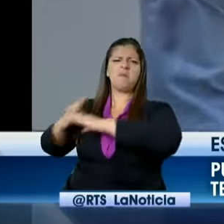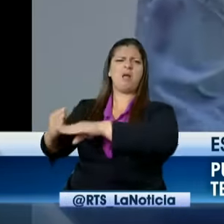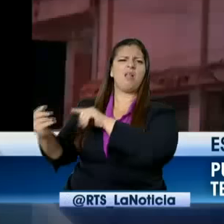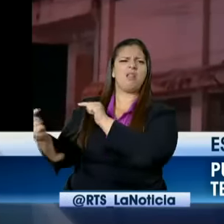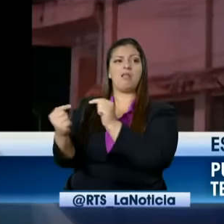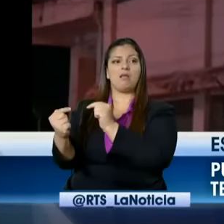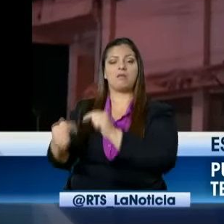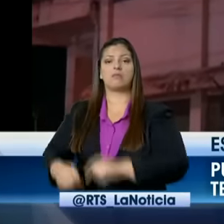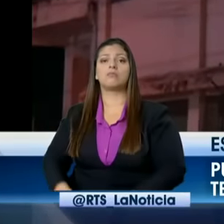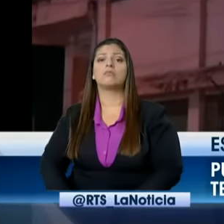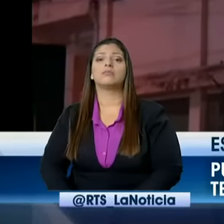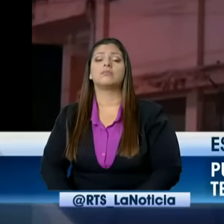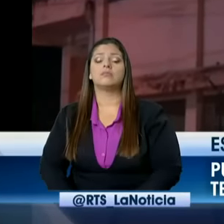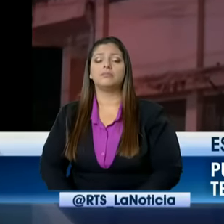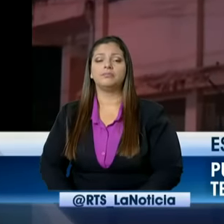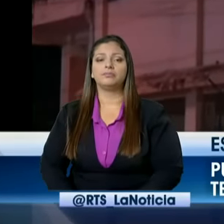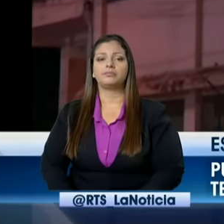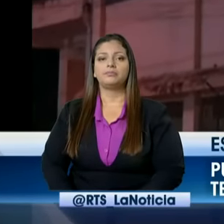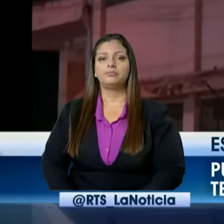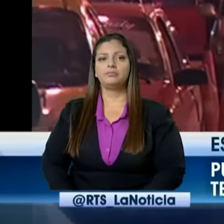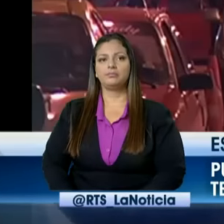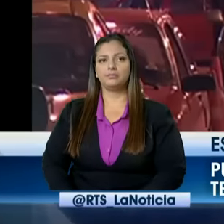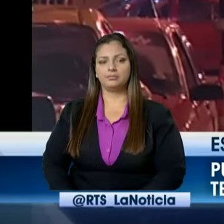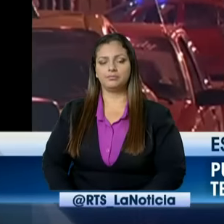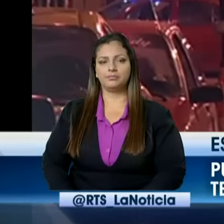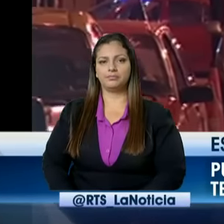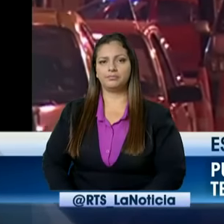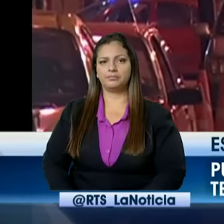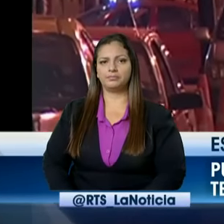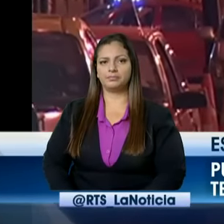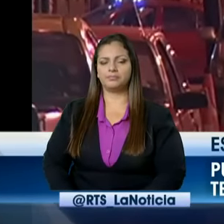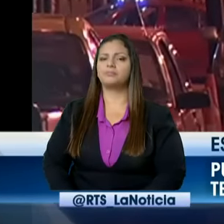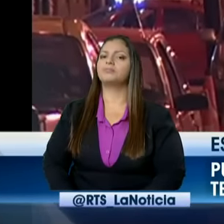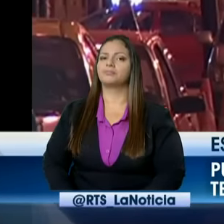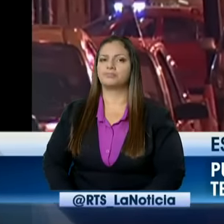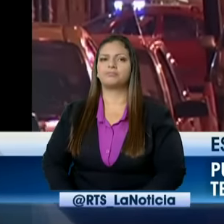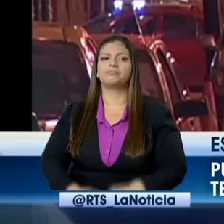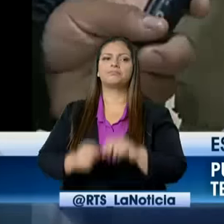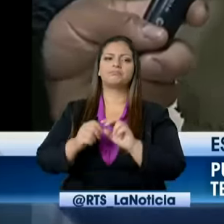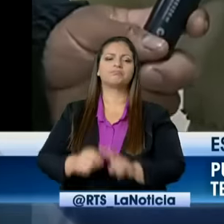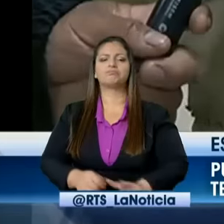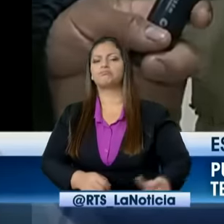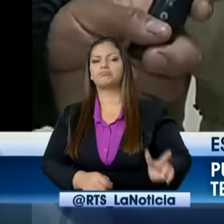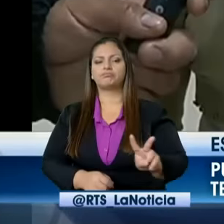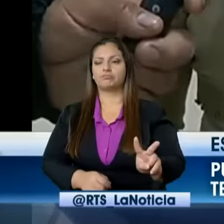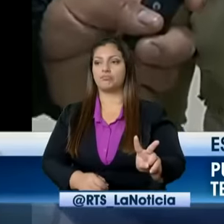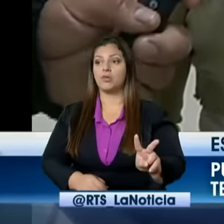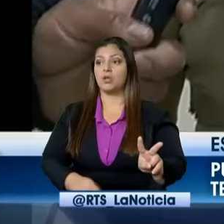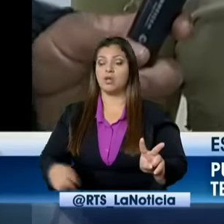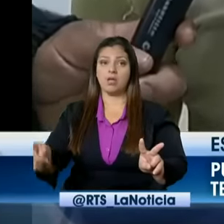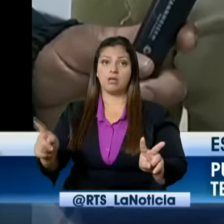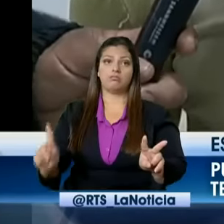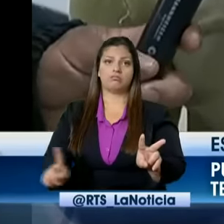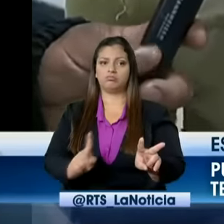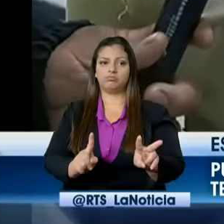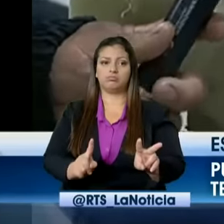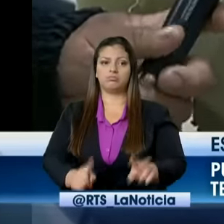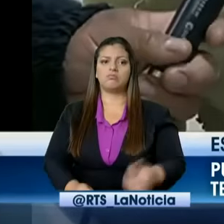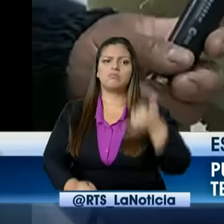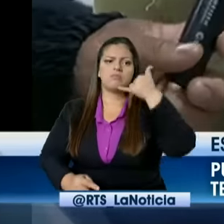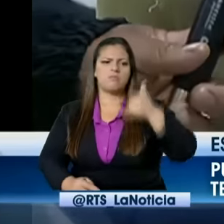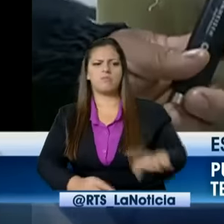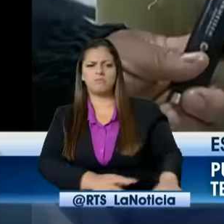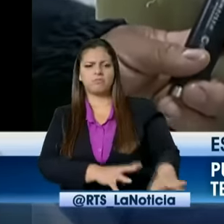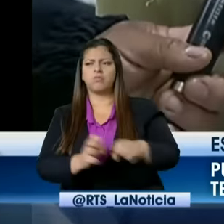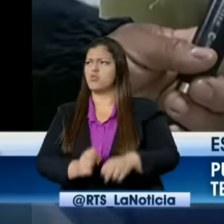un sujeto mientras salía del plantel educativo en compañía de su novia. Le quiso intentar robar y entonces él no se